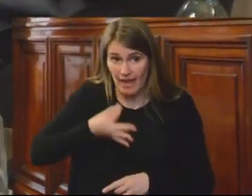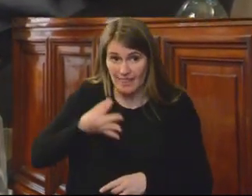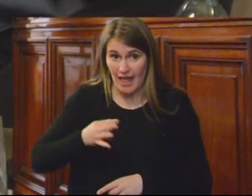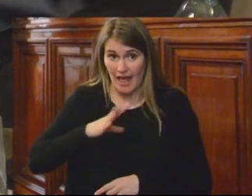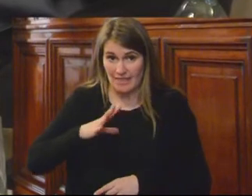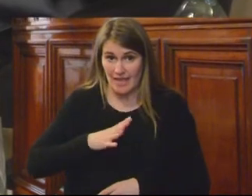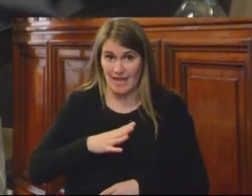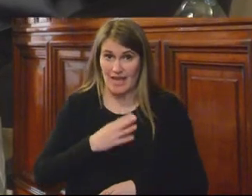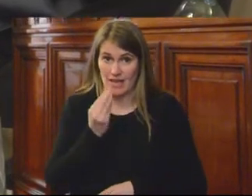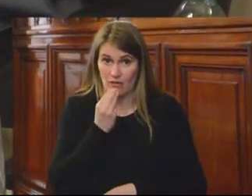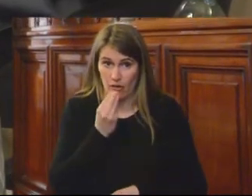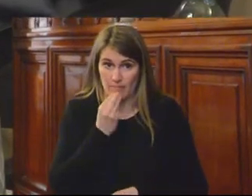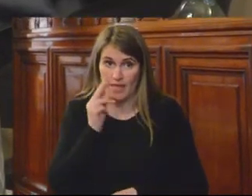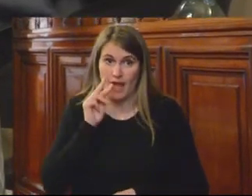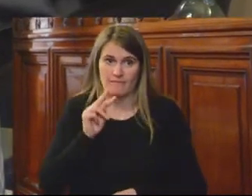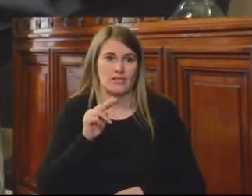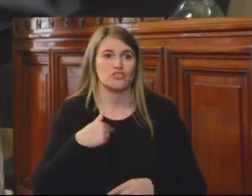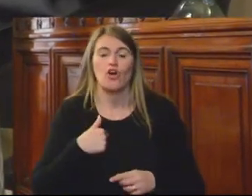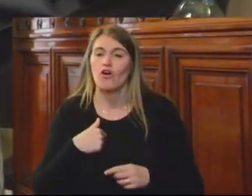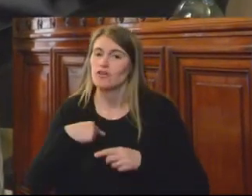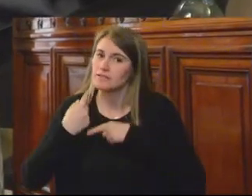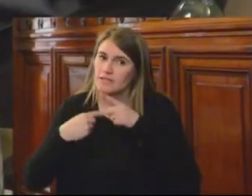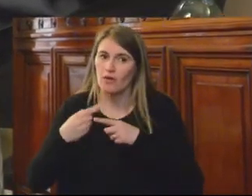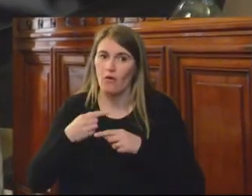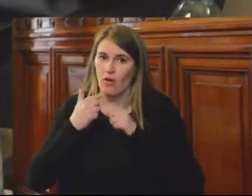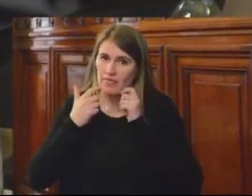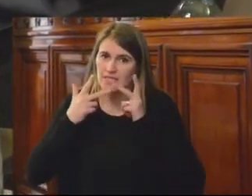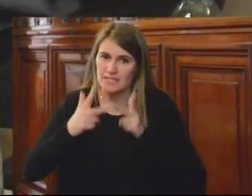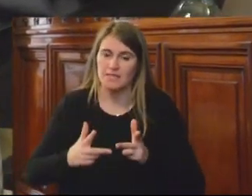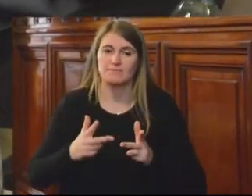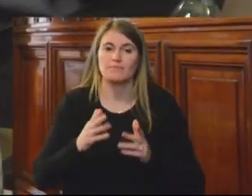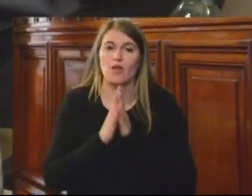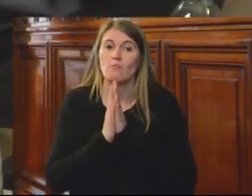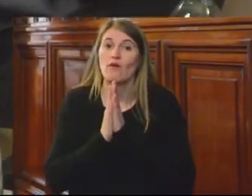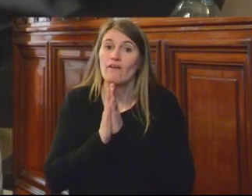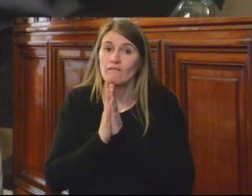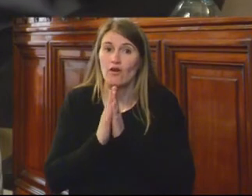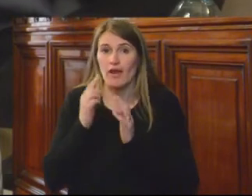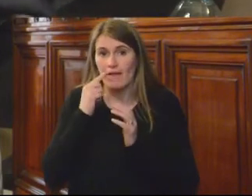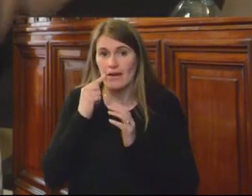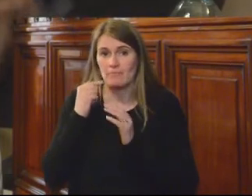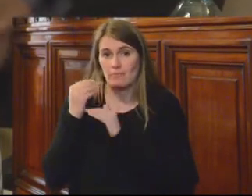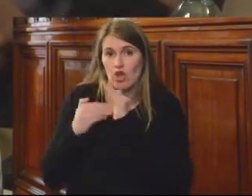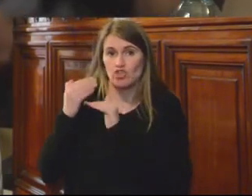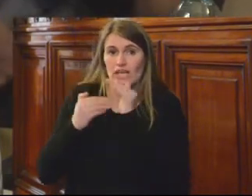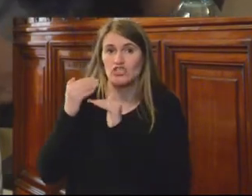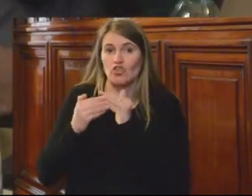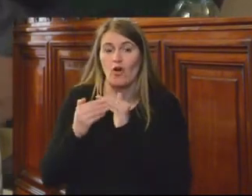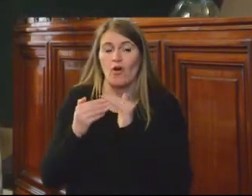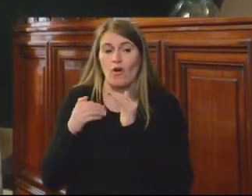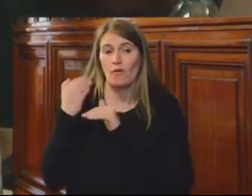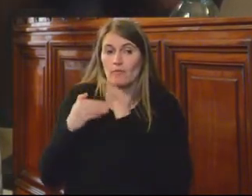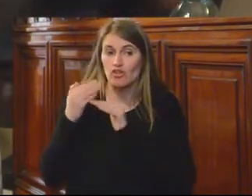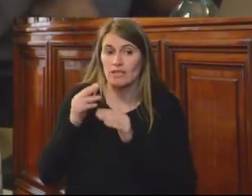tema de alimentación. Sigo insistiendo que a los entes gubernamentales que por favor revisemos el proceso de distribución. No podemos cerrarnos